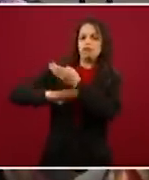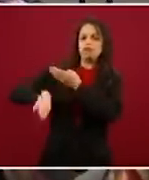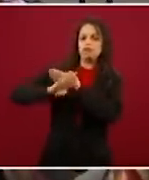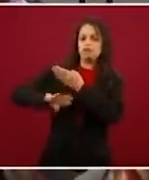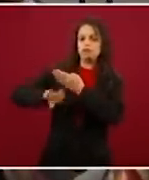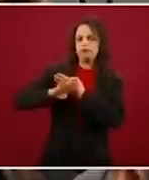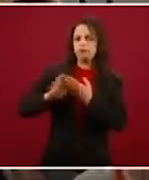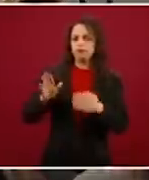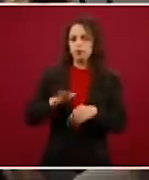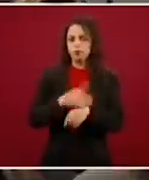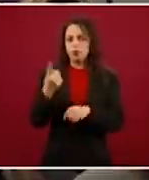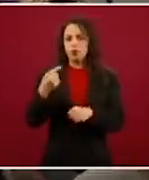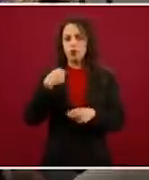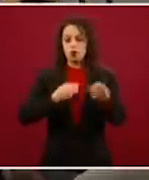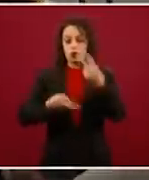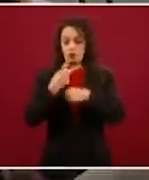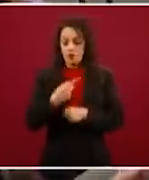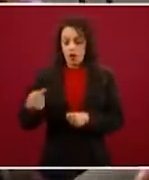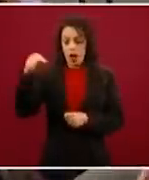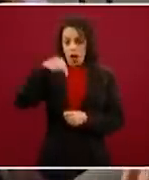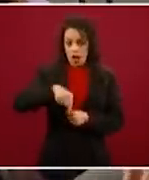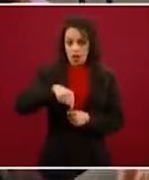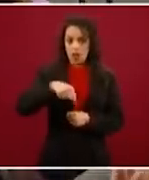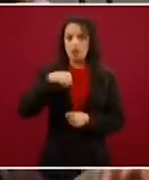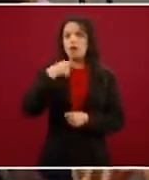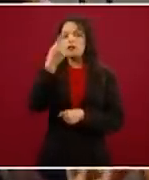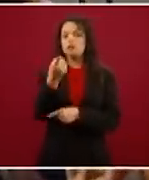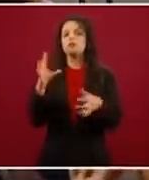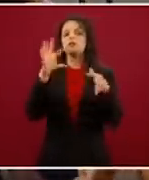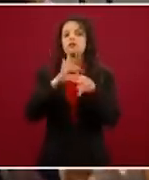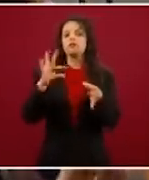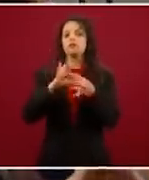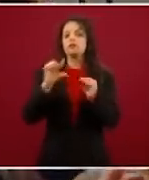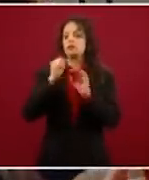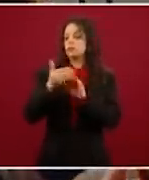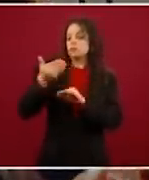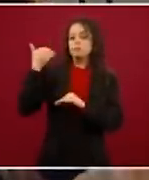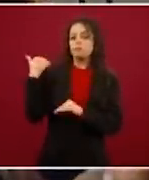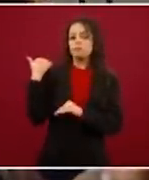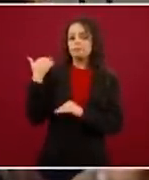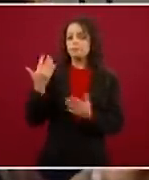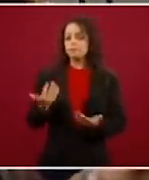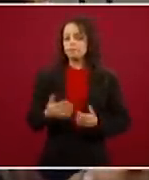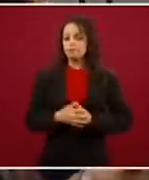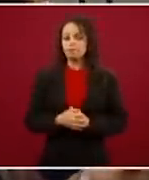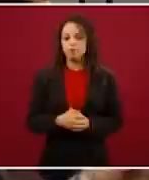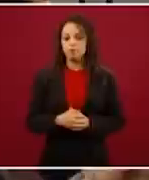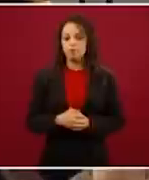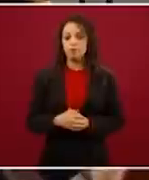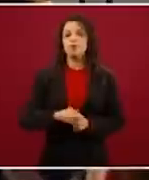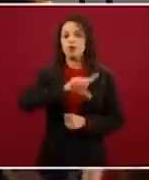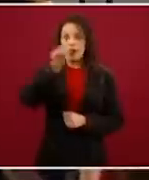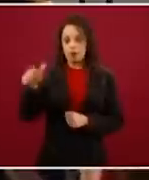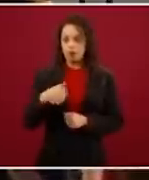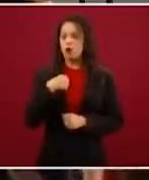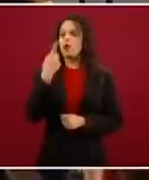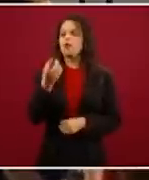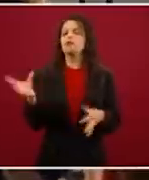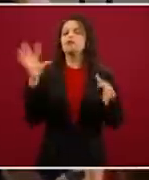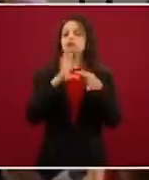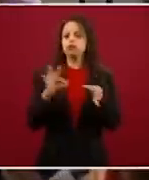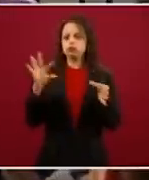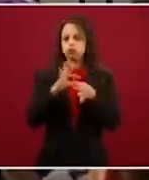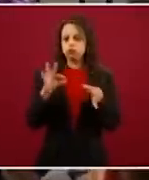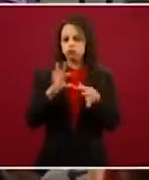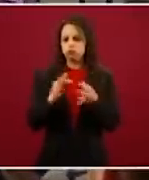por el simple hecho de venirle a decir a usted lo que vine a comentar. Después, cuando aclaro mi postura de que no se tienen